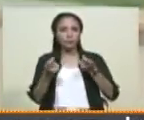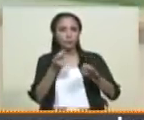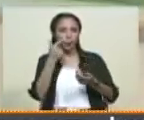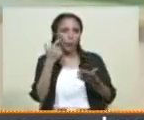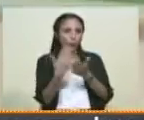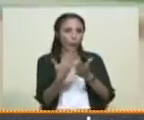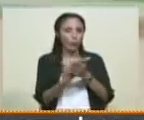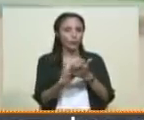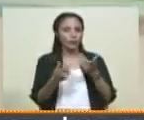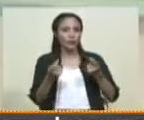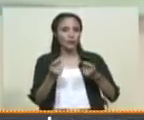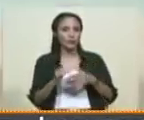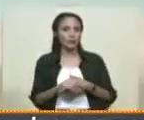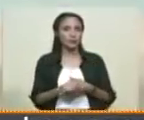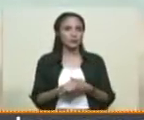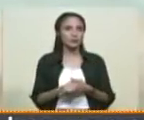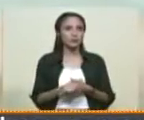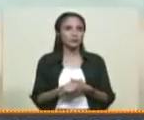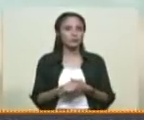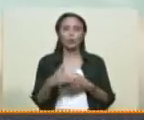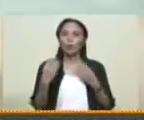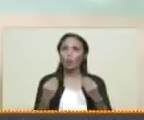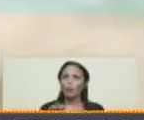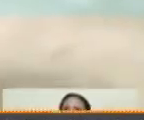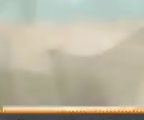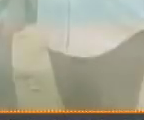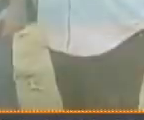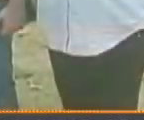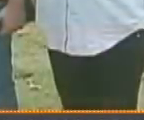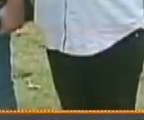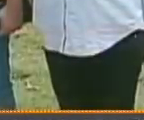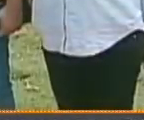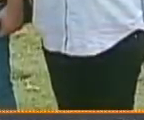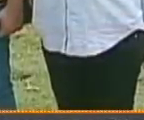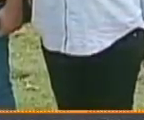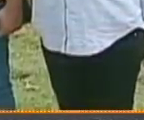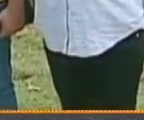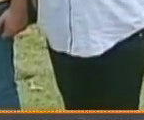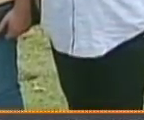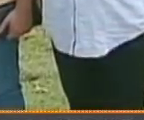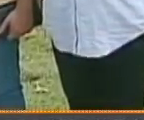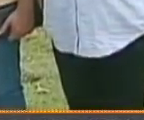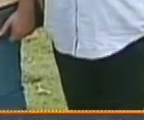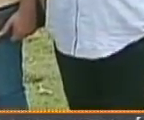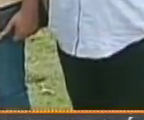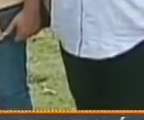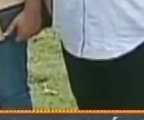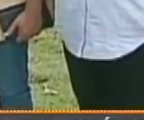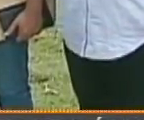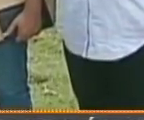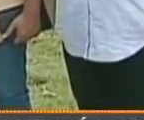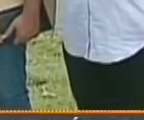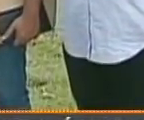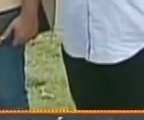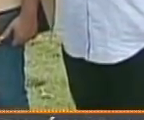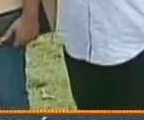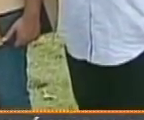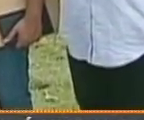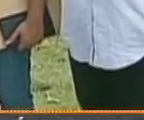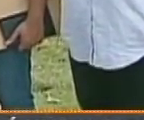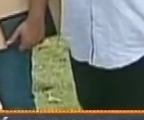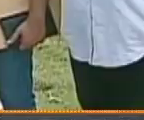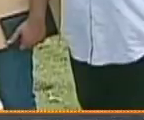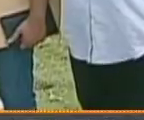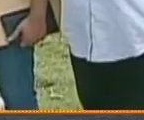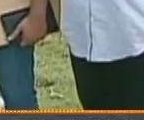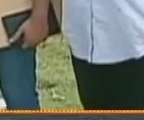activación del funcionamiento conjunto del Parque del Este Francisco de Miranda y del Parque del